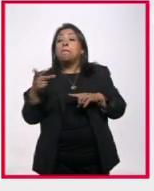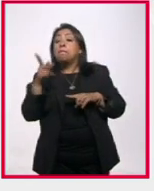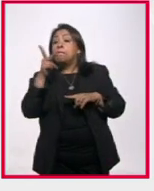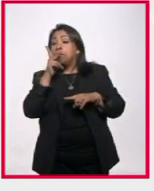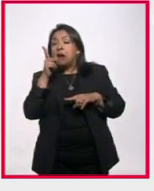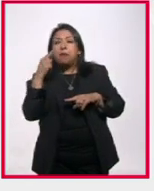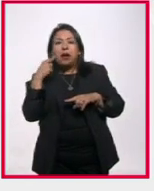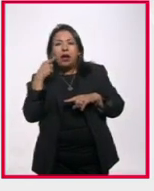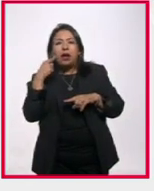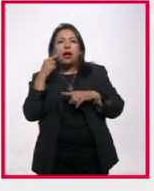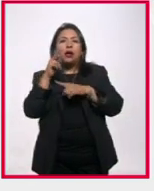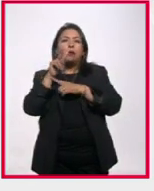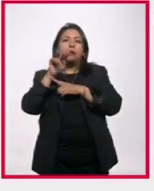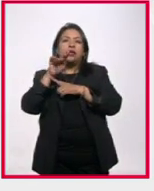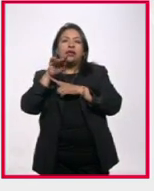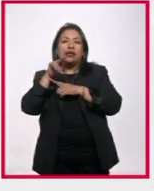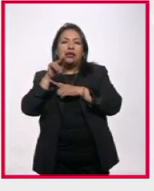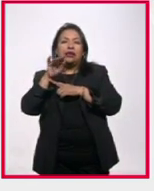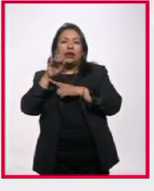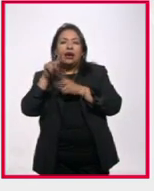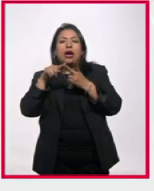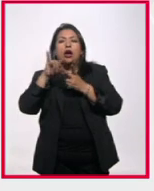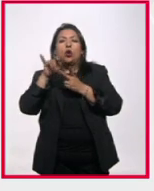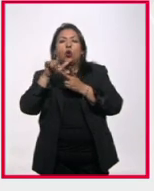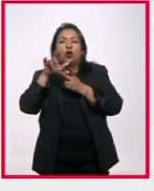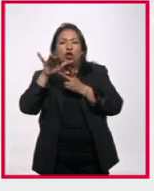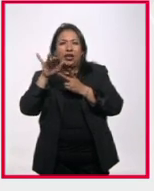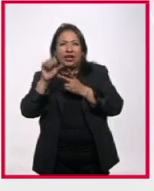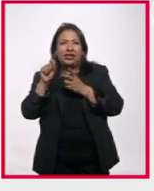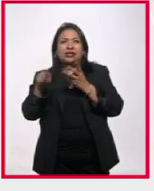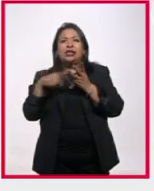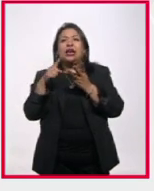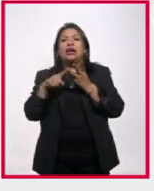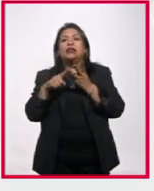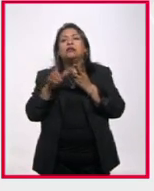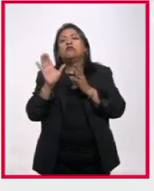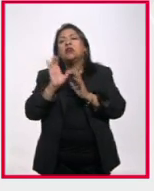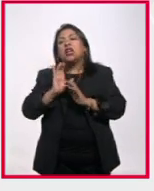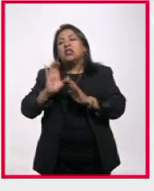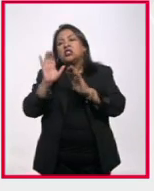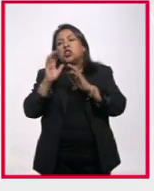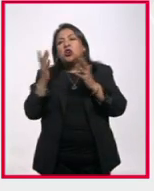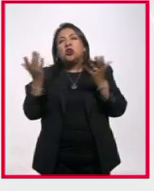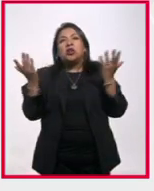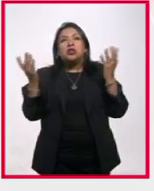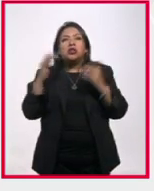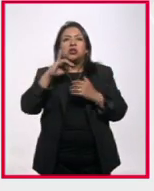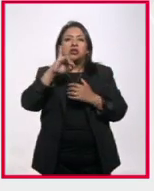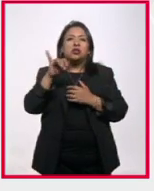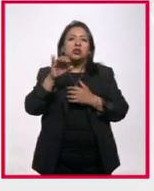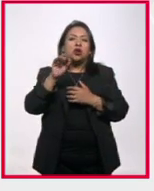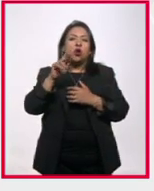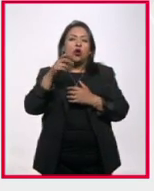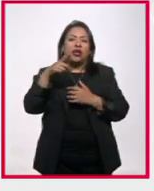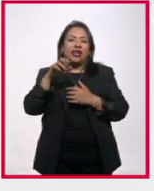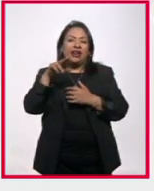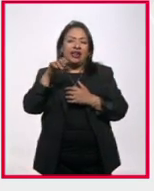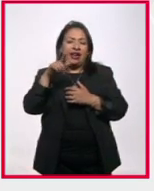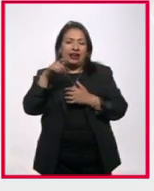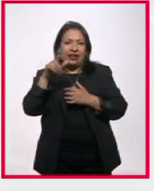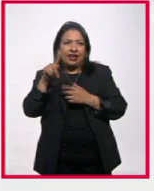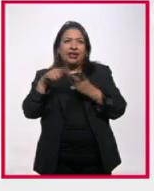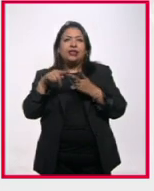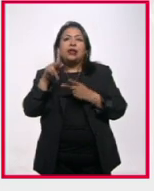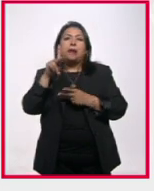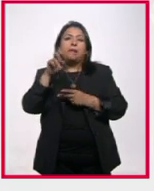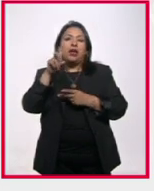se escuchaba Vicky Carr, Julio Iglesias, las canciones de Jorge Negrete, de